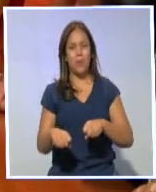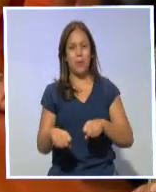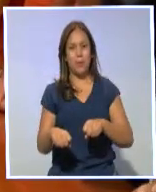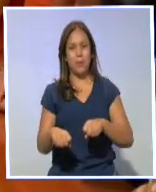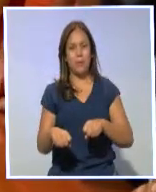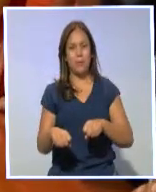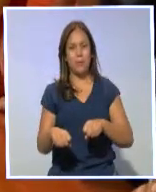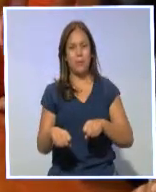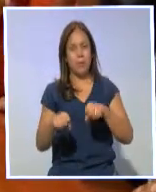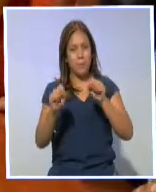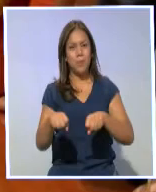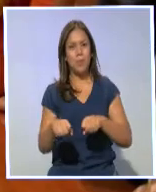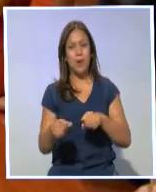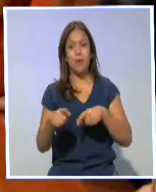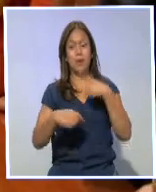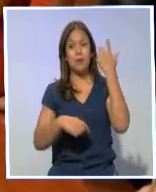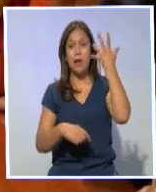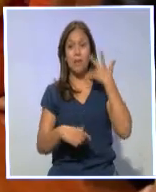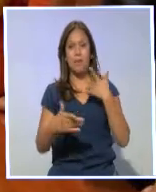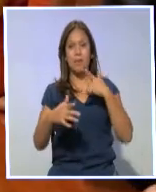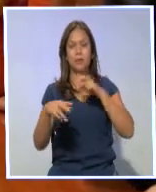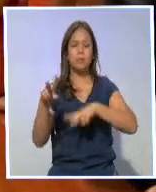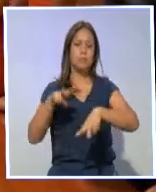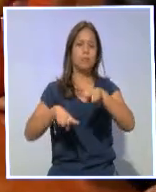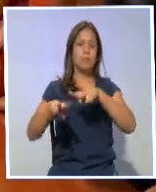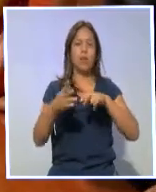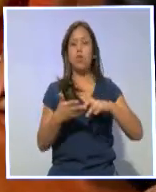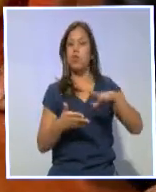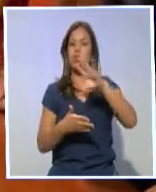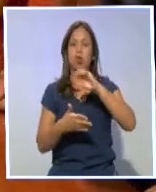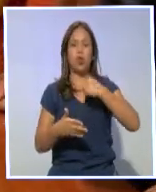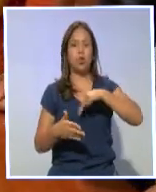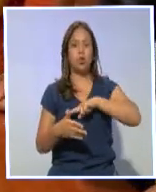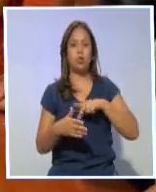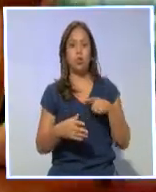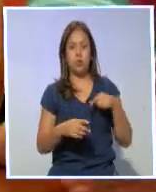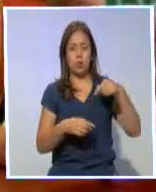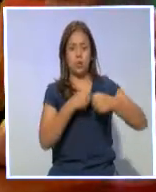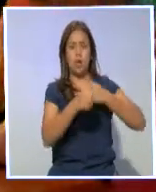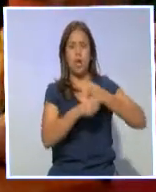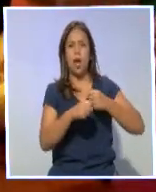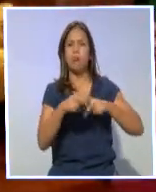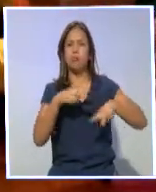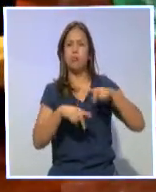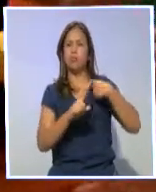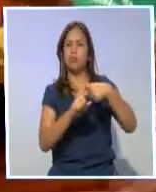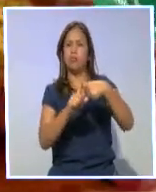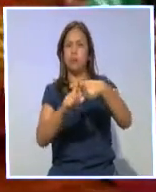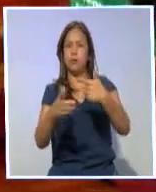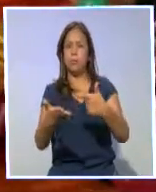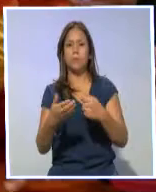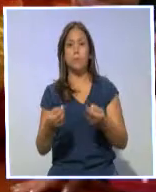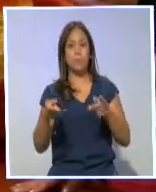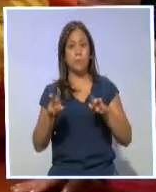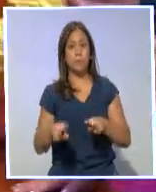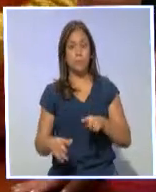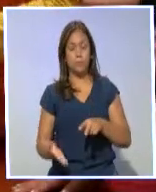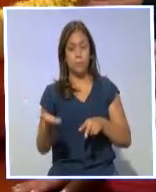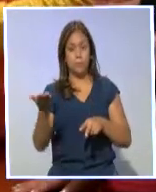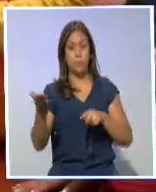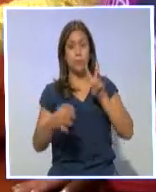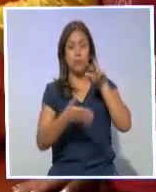que nos permita más bien llegar a esta fecha con una evaluación de todo lo que hemos hecho durante el año. Cabe destacar que el Pleno de la Asamblea Nacional